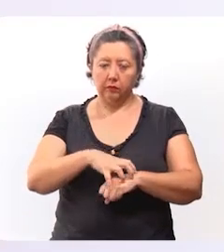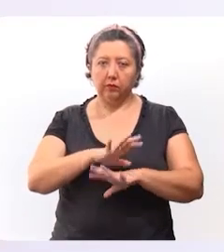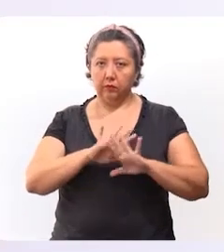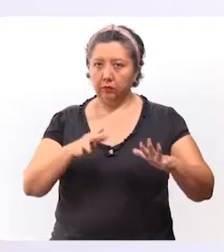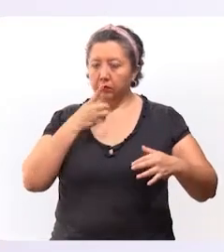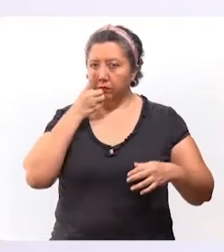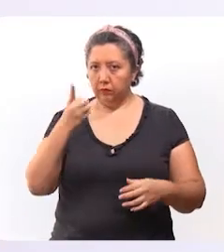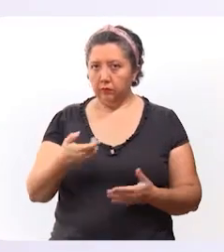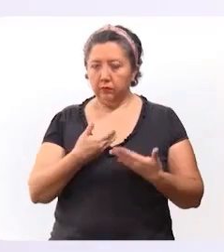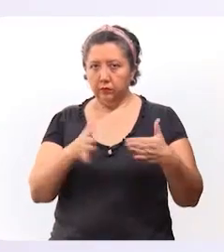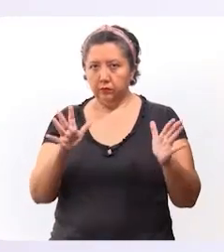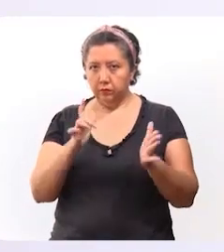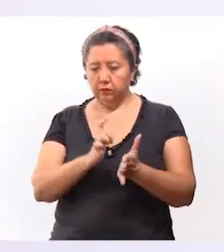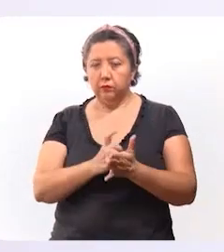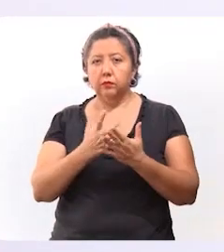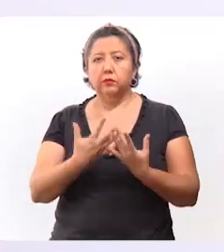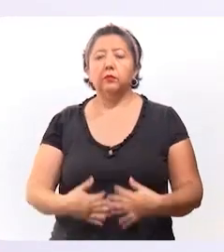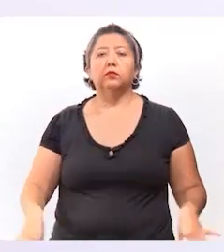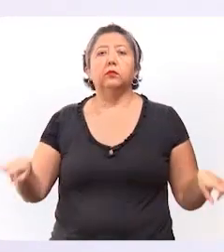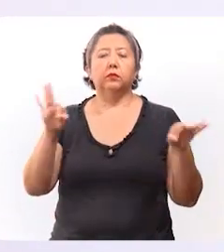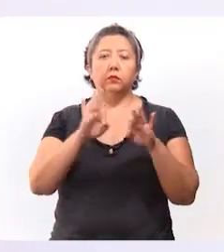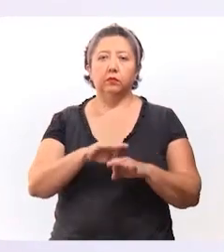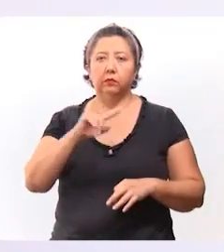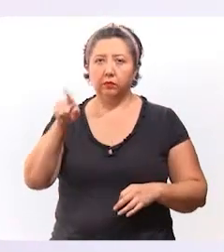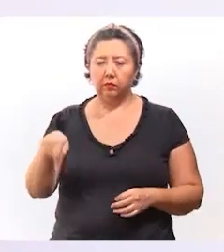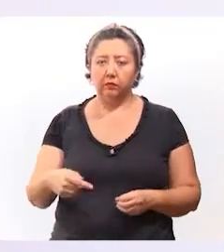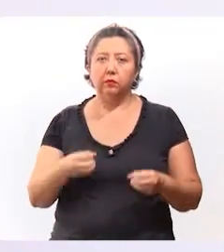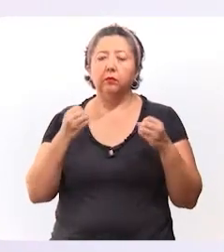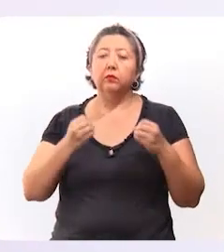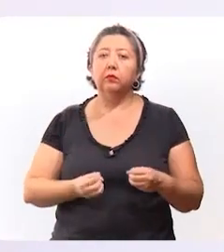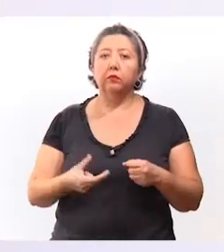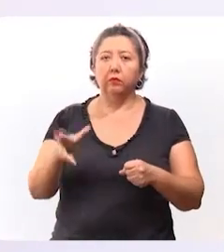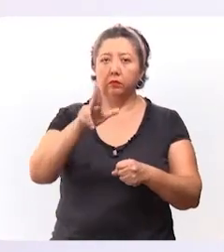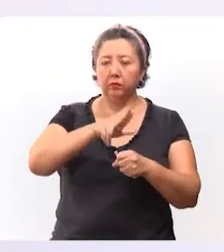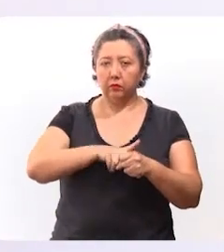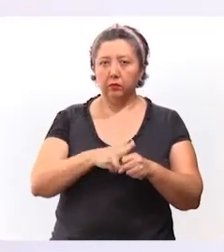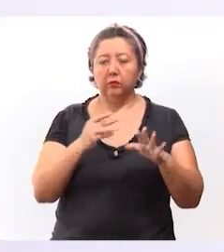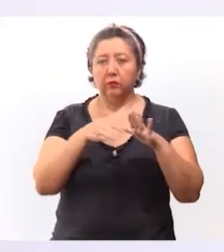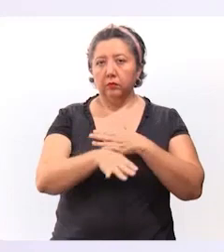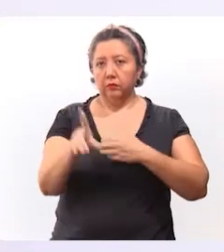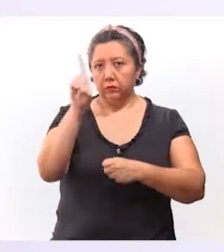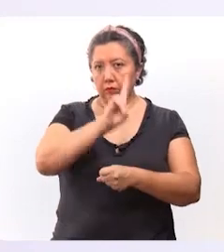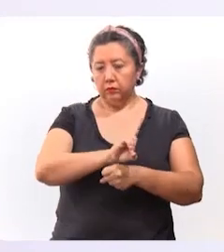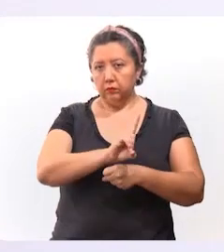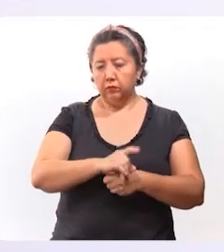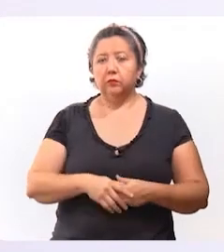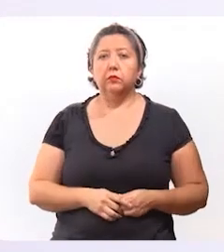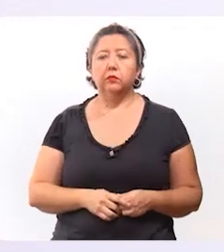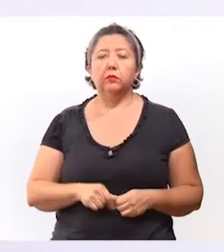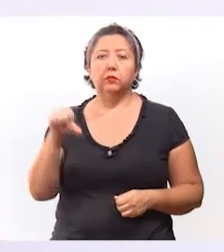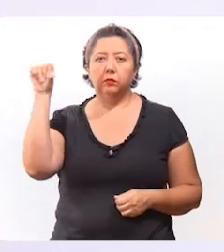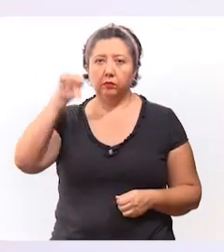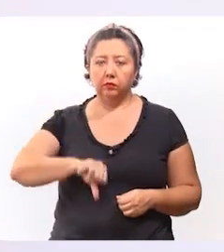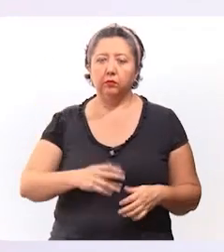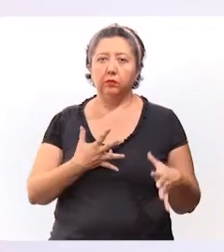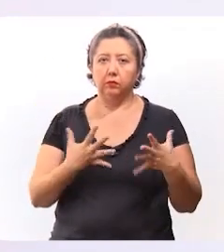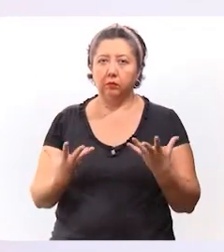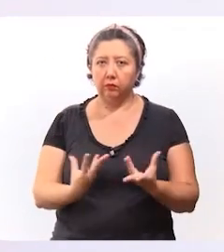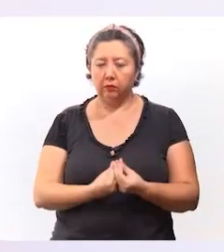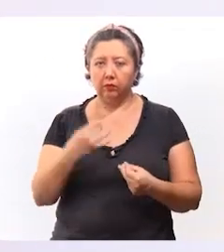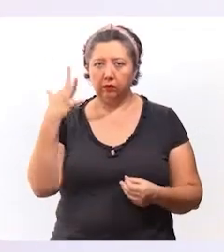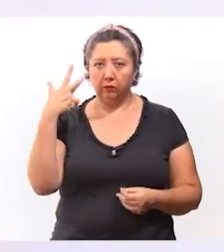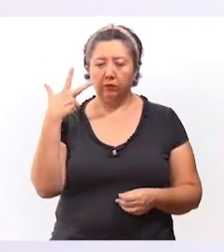Como se ha señalado, en la reapertura económica, los datos más importantes son la ocupación hospitalaria y los ingresos diarios. El día de hoy